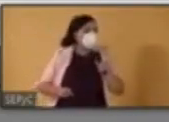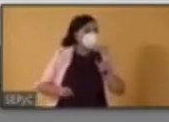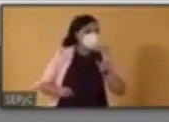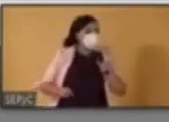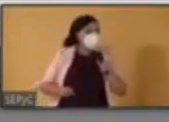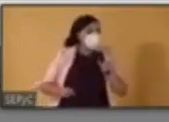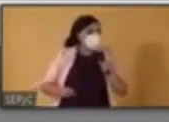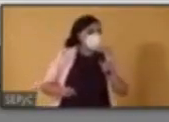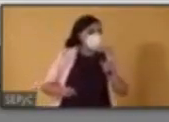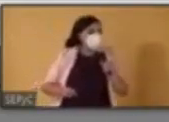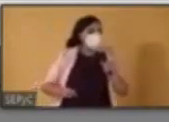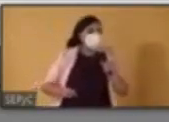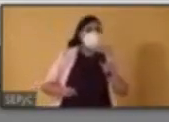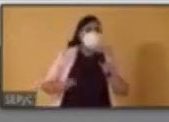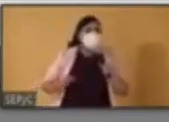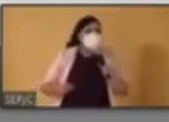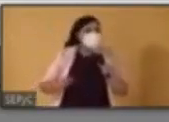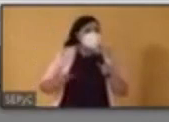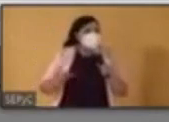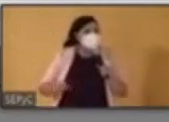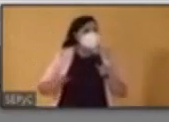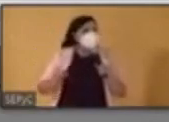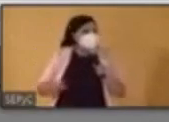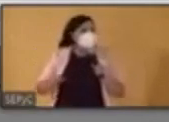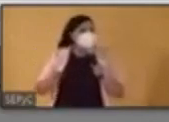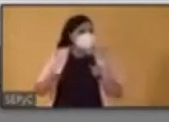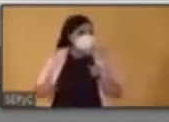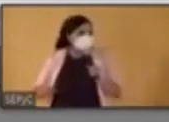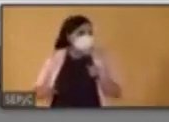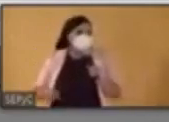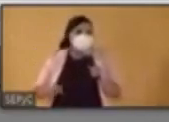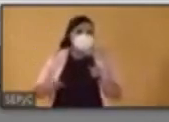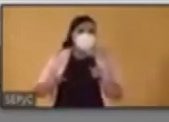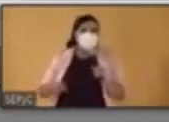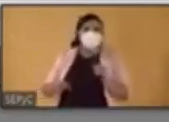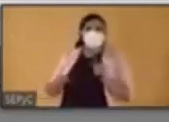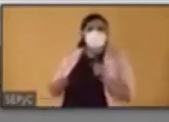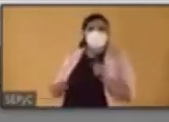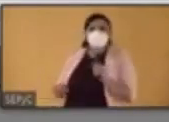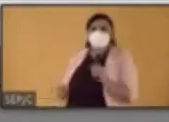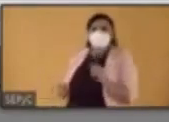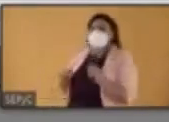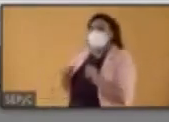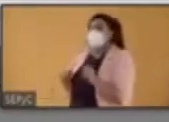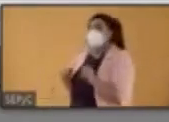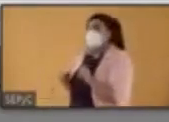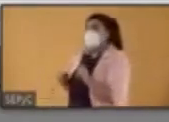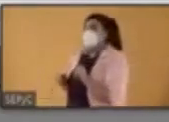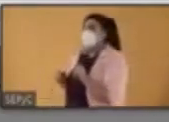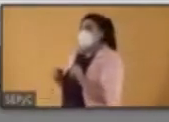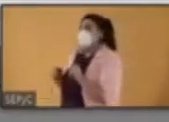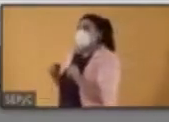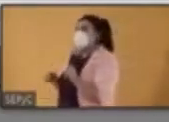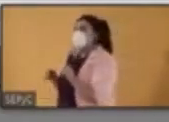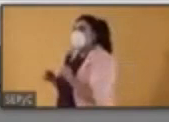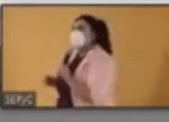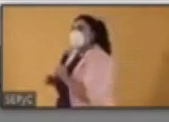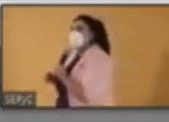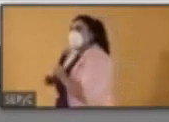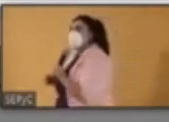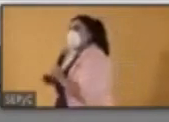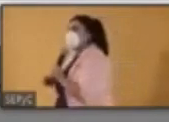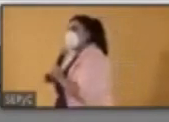otro debido a que el caso es un docente o una docente con ingresos quien aún no sin tener